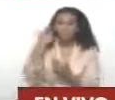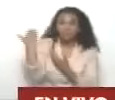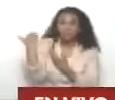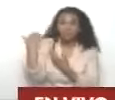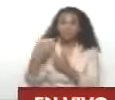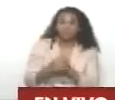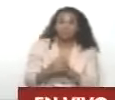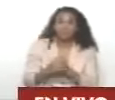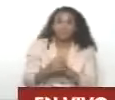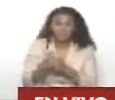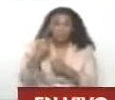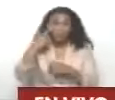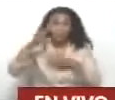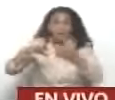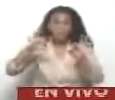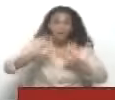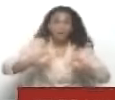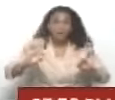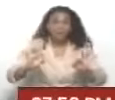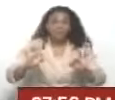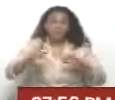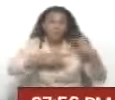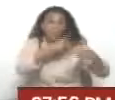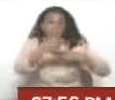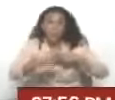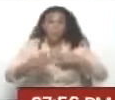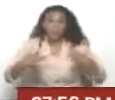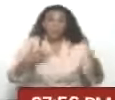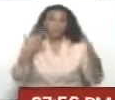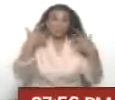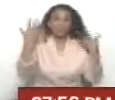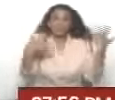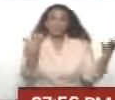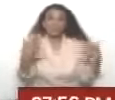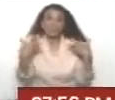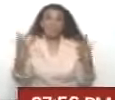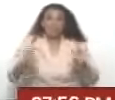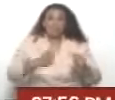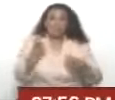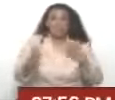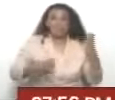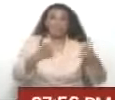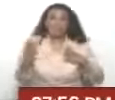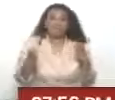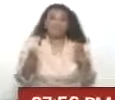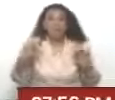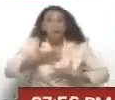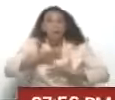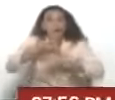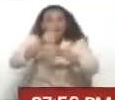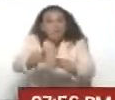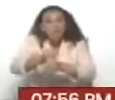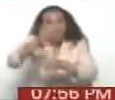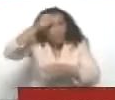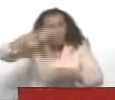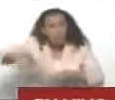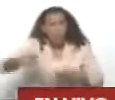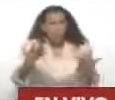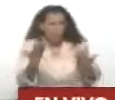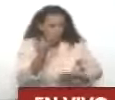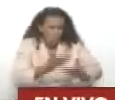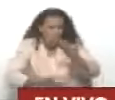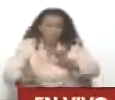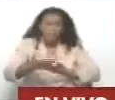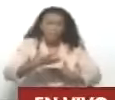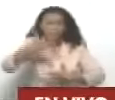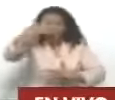Esas cosas pasan, y eso es producto de la pasión, del amor, de la felicidad, de la confianza entre el pueblo, de la